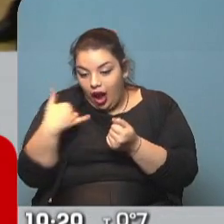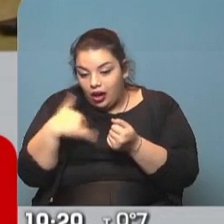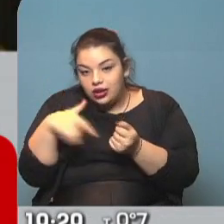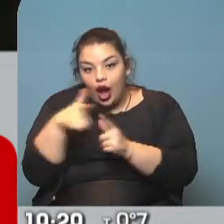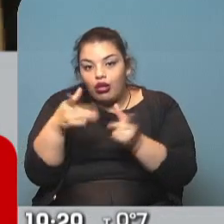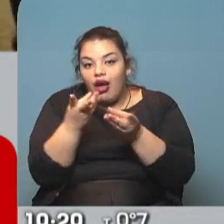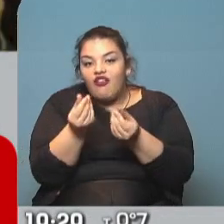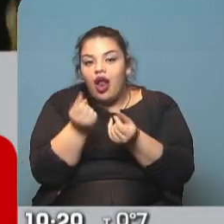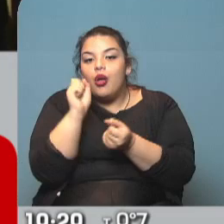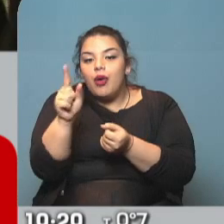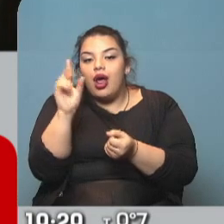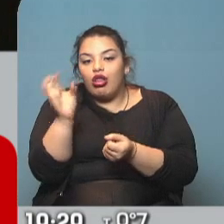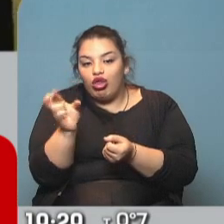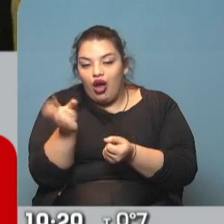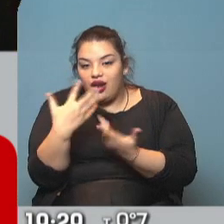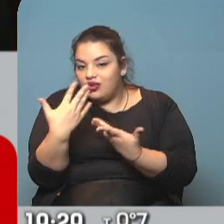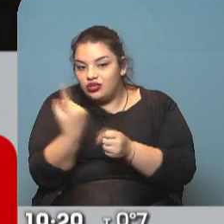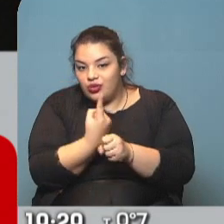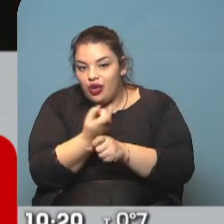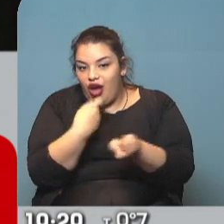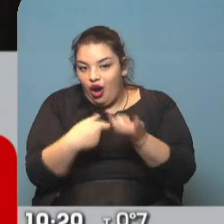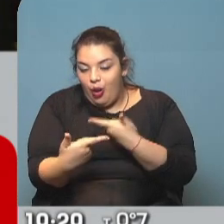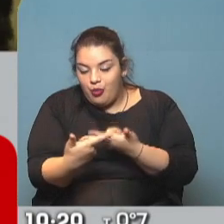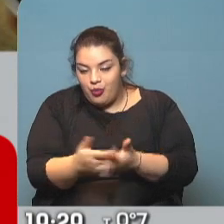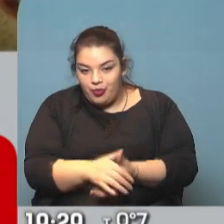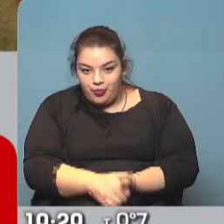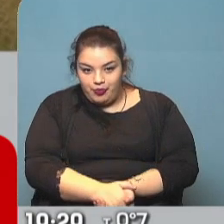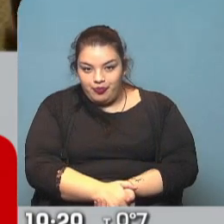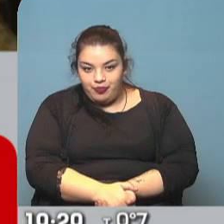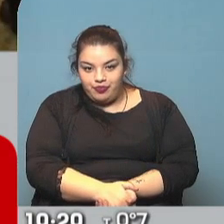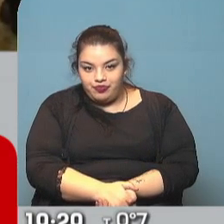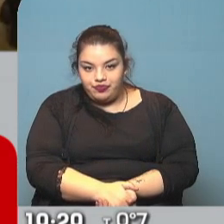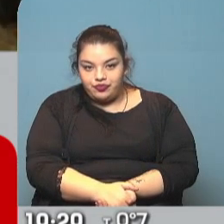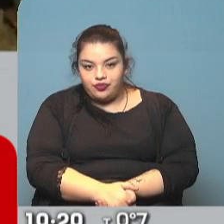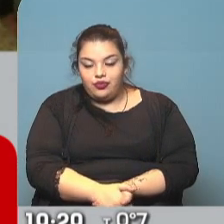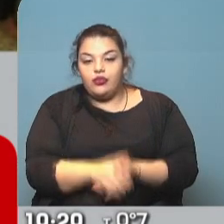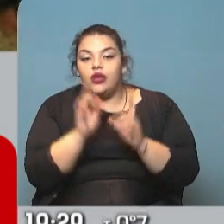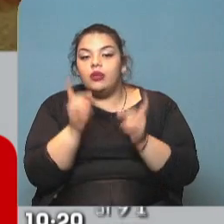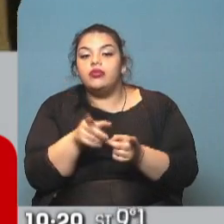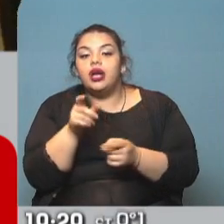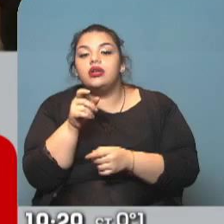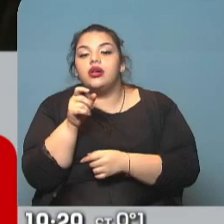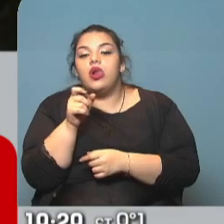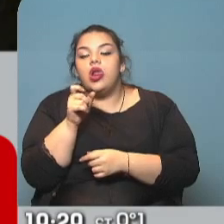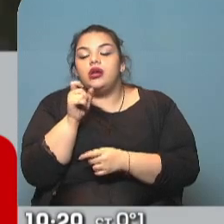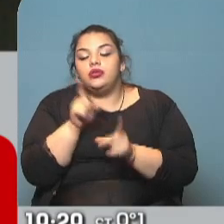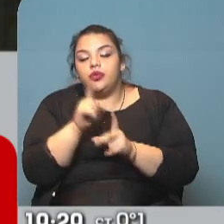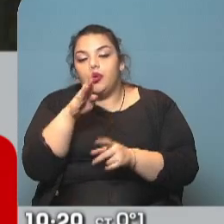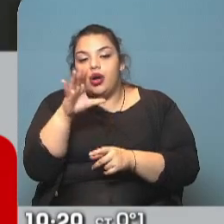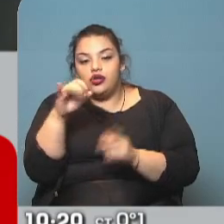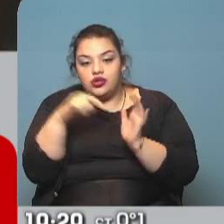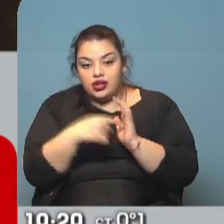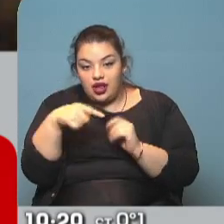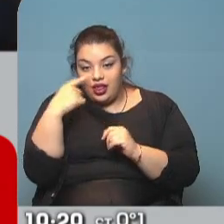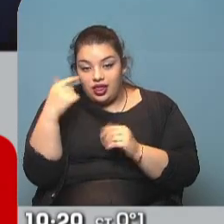FMI nos va a decir que el tipo de cambio tiene que ser totalmente libre. Y esta postura de venta que tiene el Banco Central en estos días